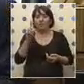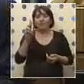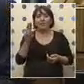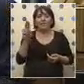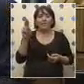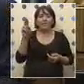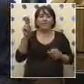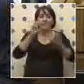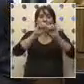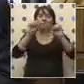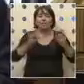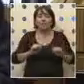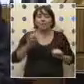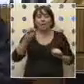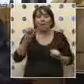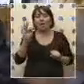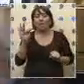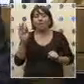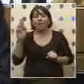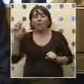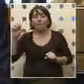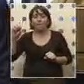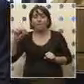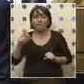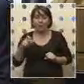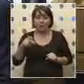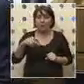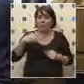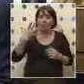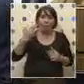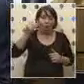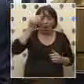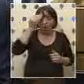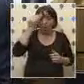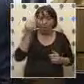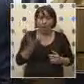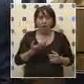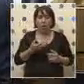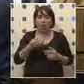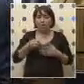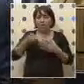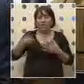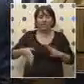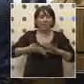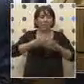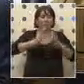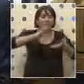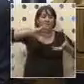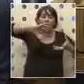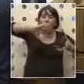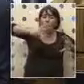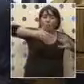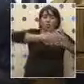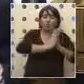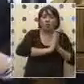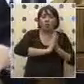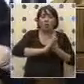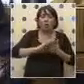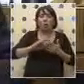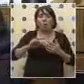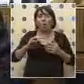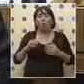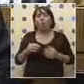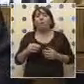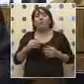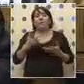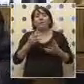es un sistema nefasto y perverso. Bueno, no hay ningún sistema más fracasado en el mundo entero que el que ha perseguido el Partido Comunista, que es el